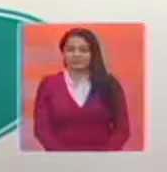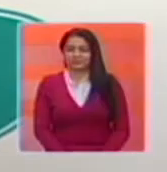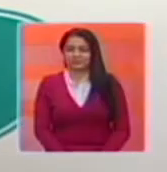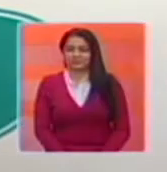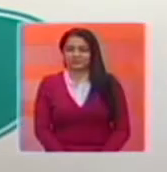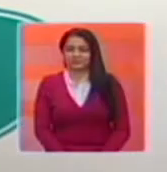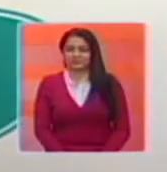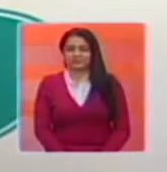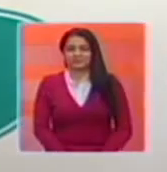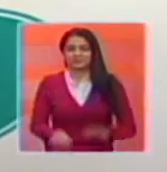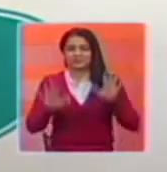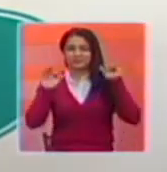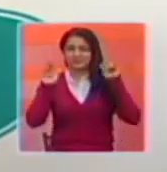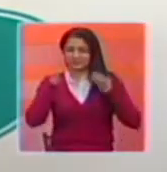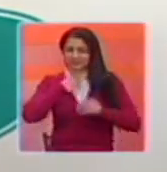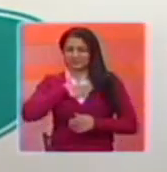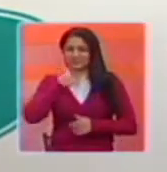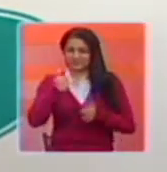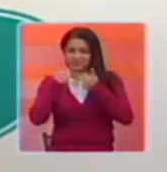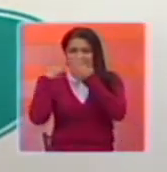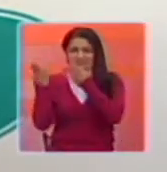Hola, ¿cómo están? Bienvenidos.